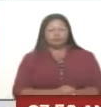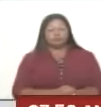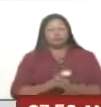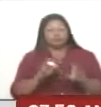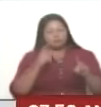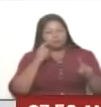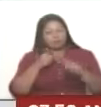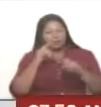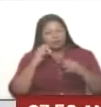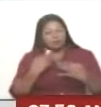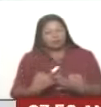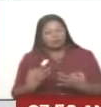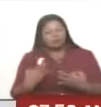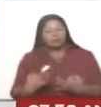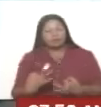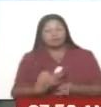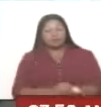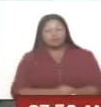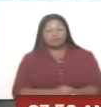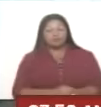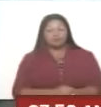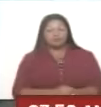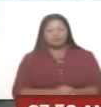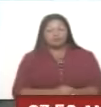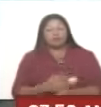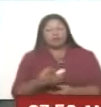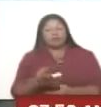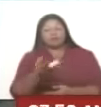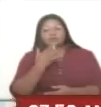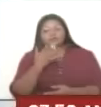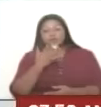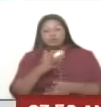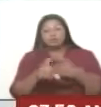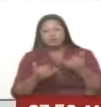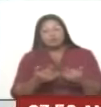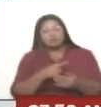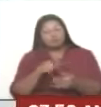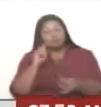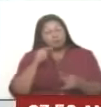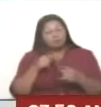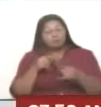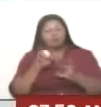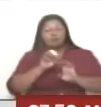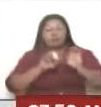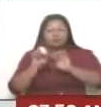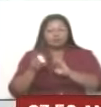es la realidad. Nosotros ahora, ahora, es muy sencillo, con el cálculo político,